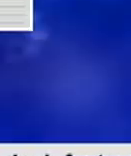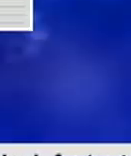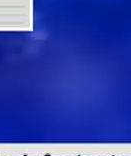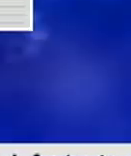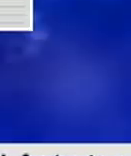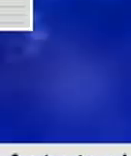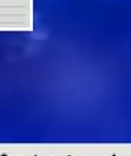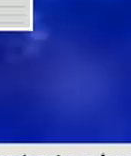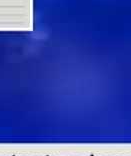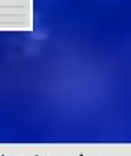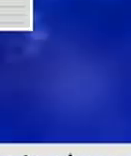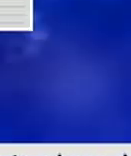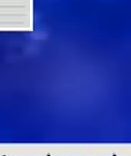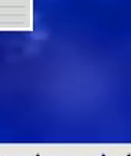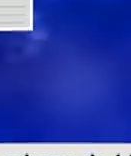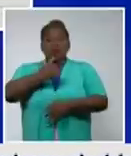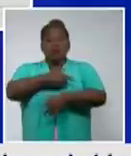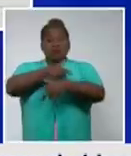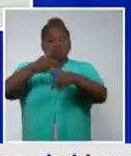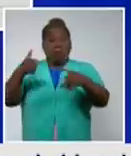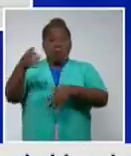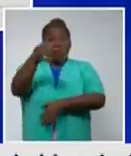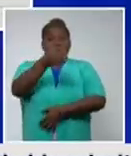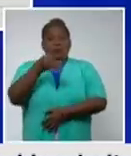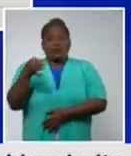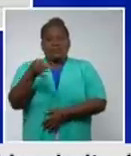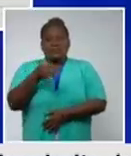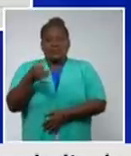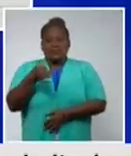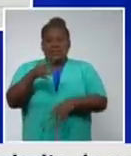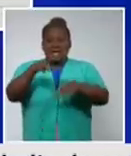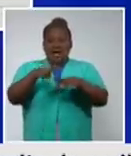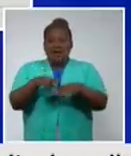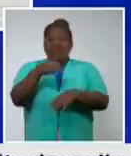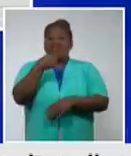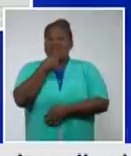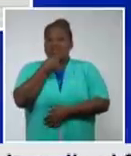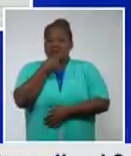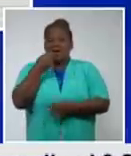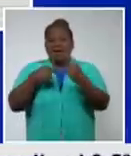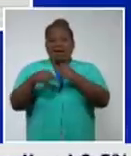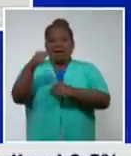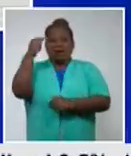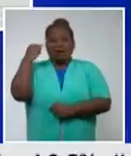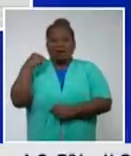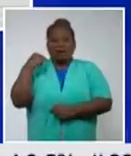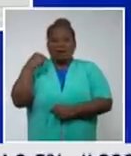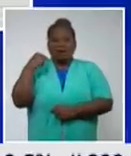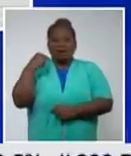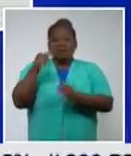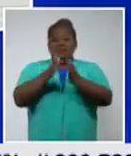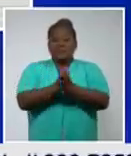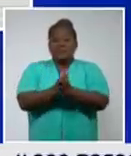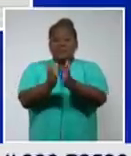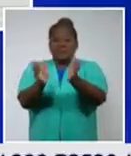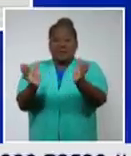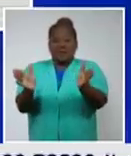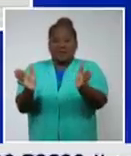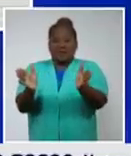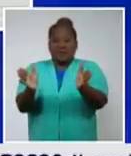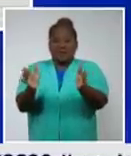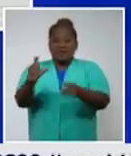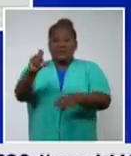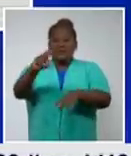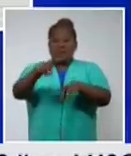su territorio, todos sus municipios. La Habana Vieja, ayer, San Miguel del Padrón, Centro